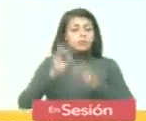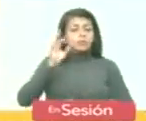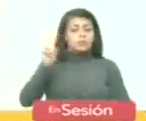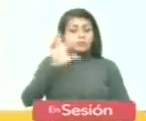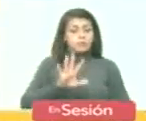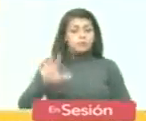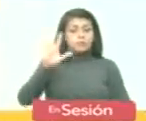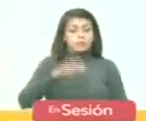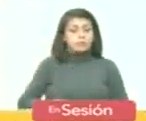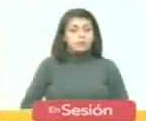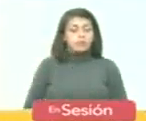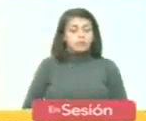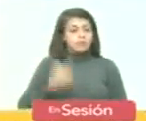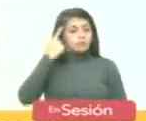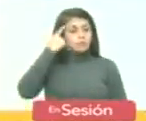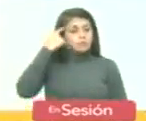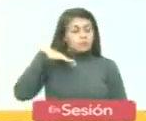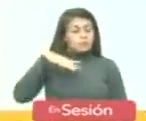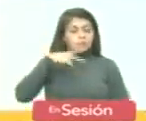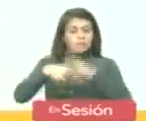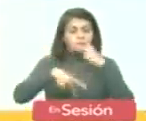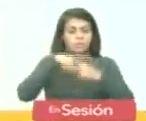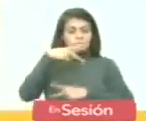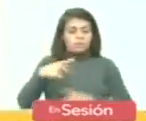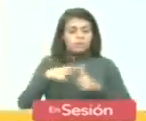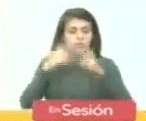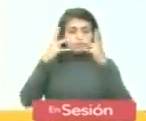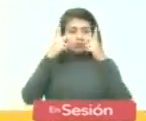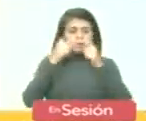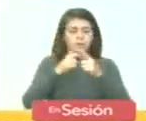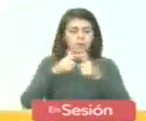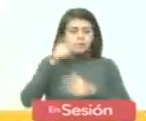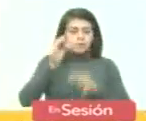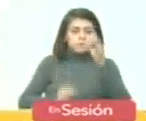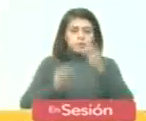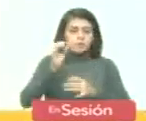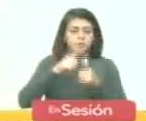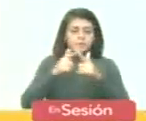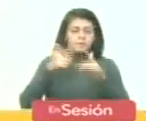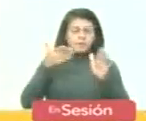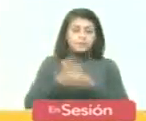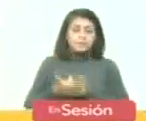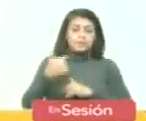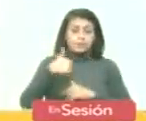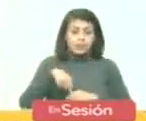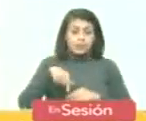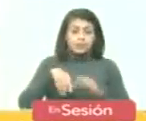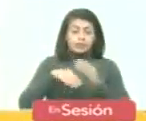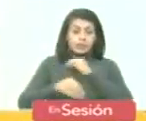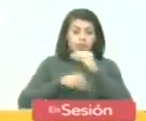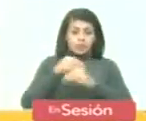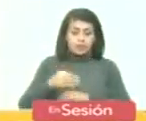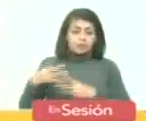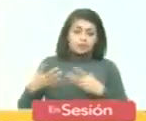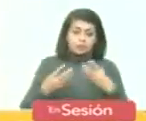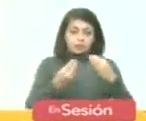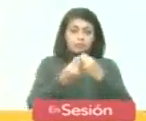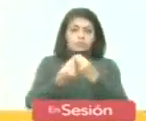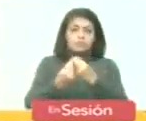venezolana, creo en los procedimientos administrativos y jurídicos a los cuales se van a llevar